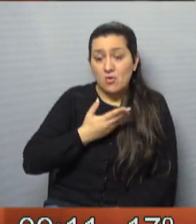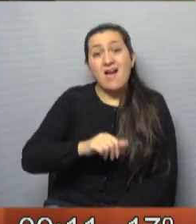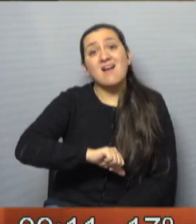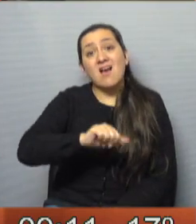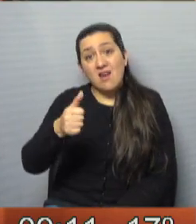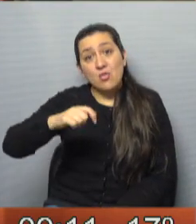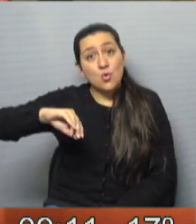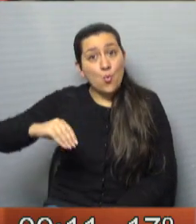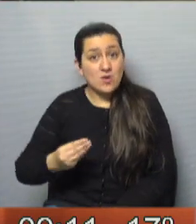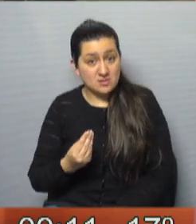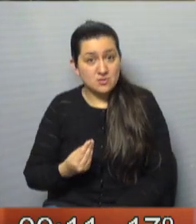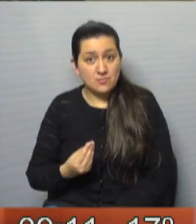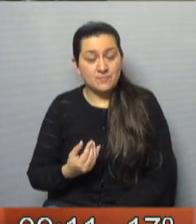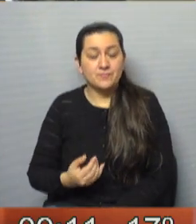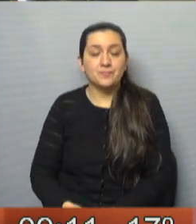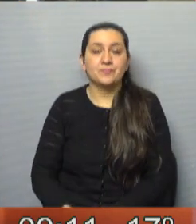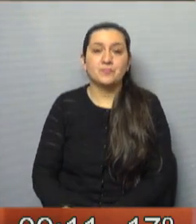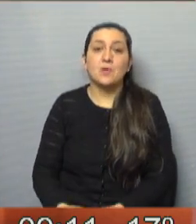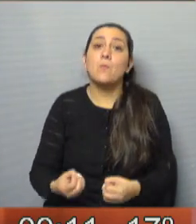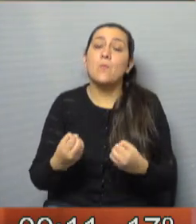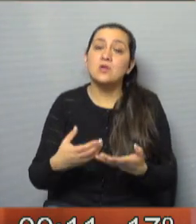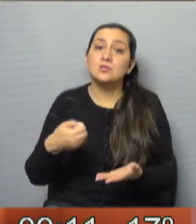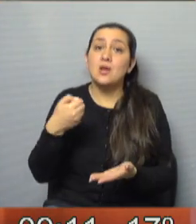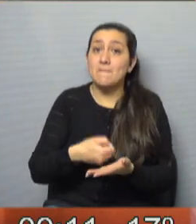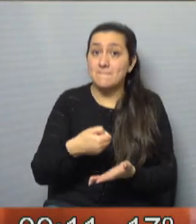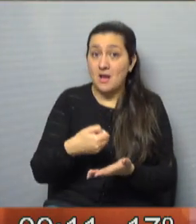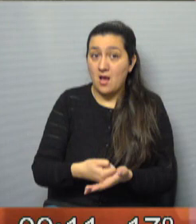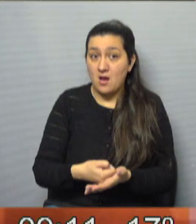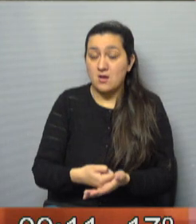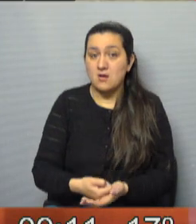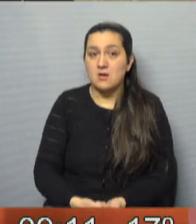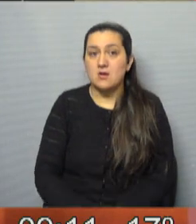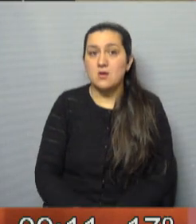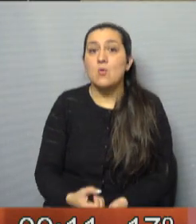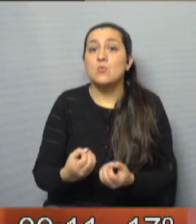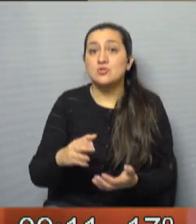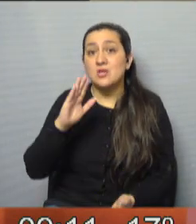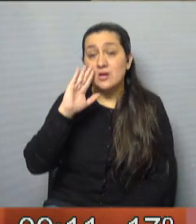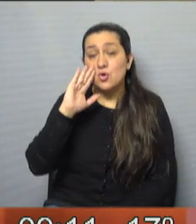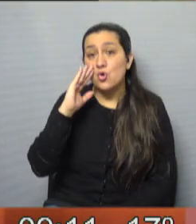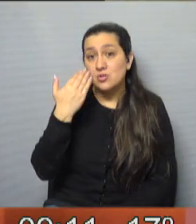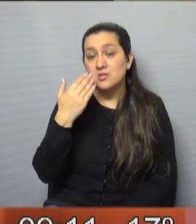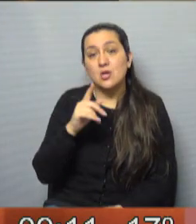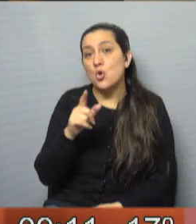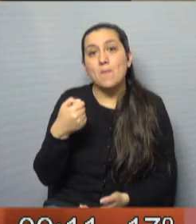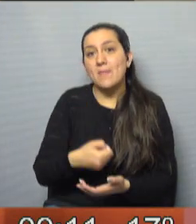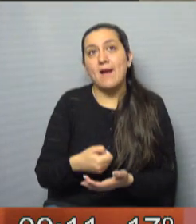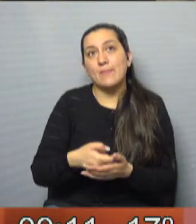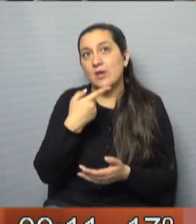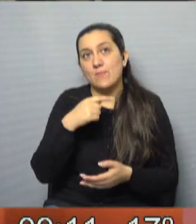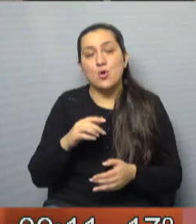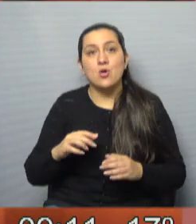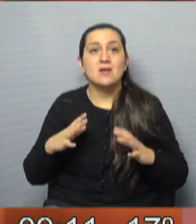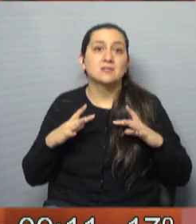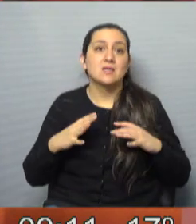laboral, Por eso les pagan un dinero, o sea, por eso se les reconoce que no se les pagó una licencia, un salario vacacional, ese